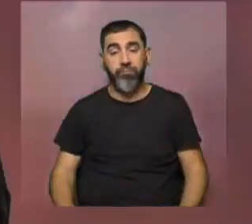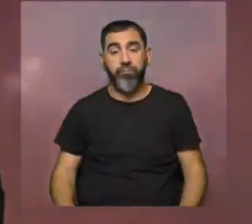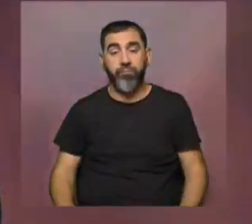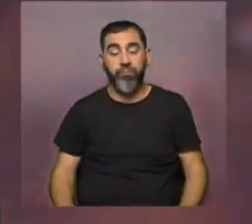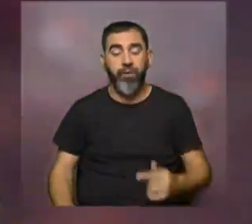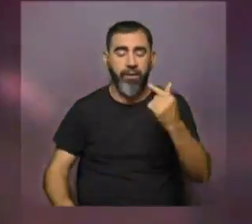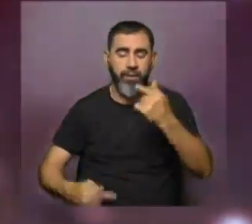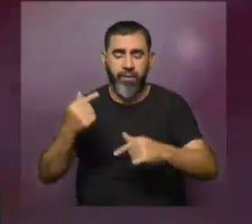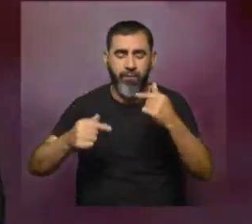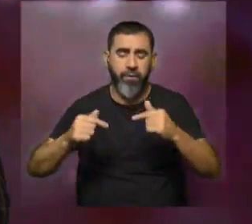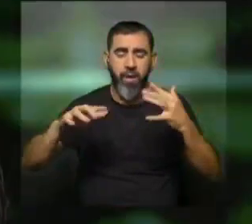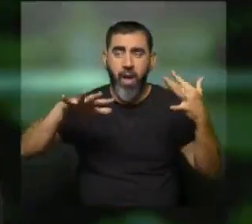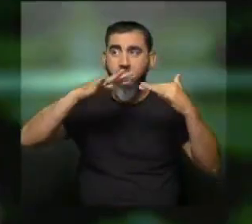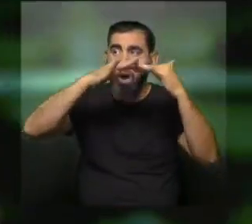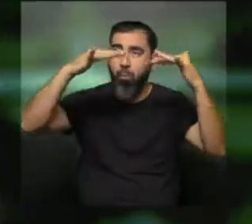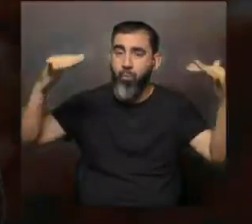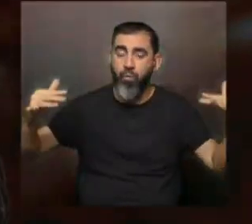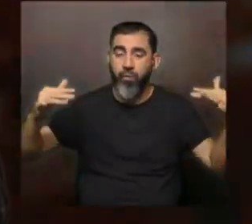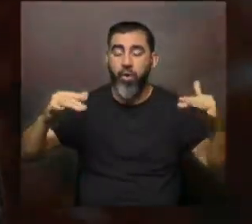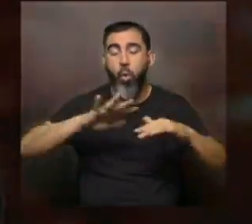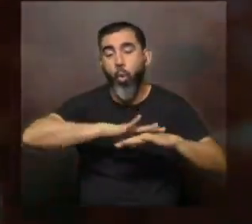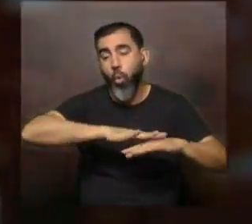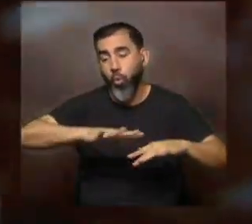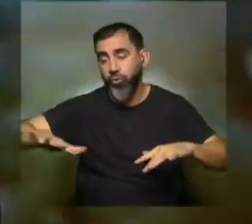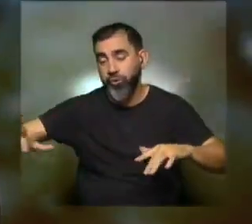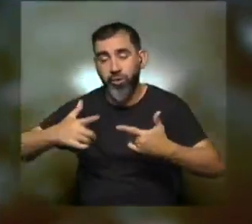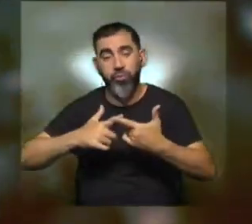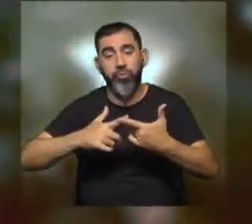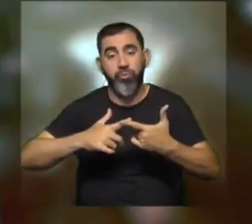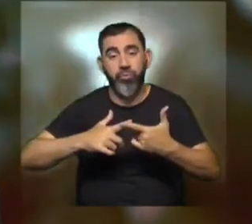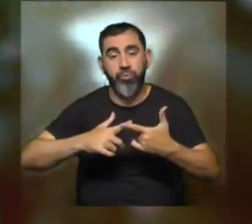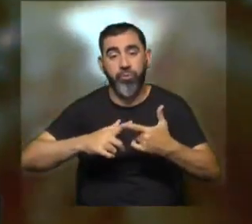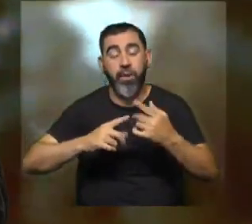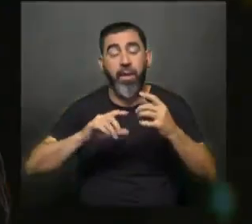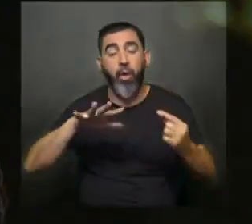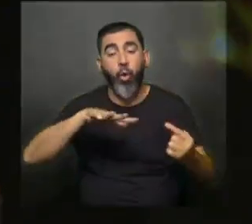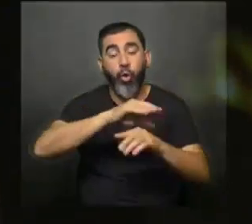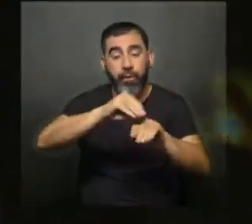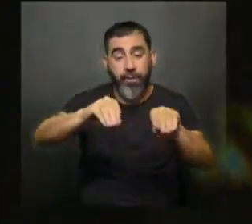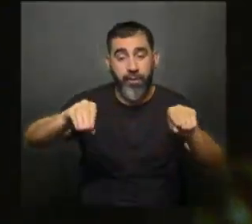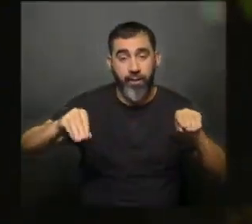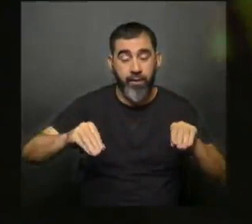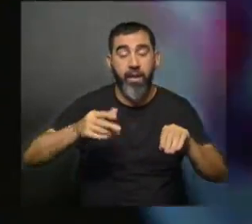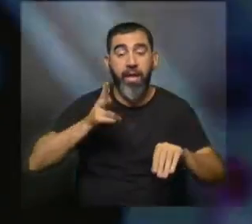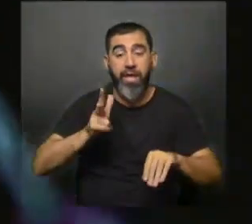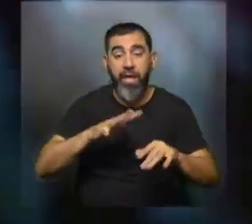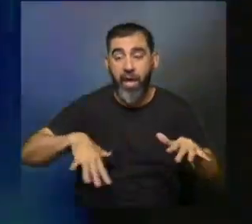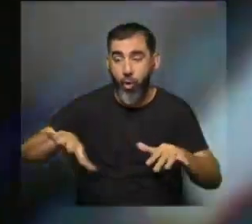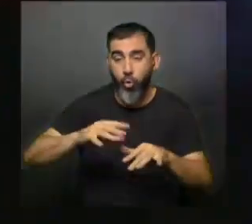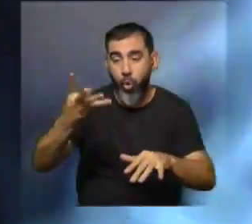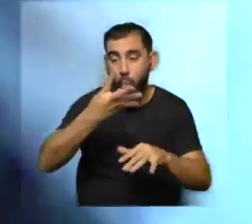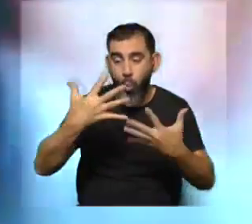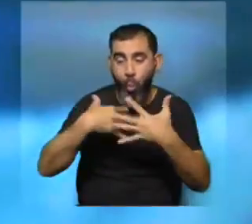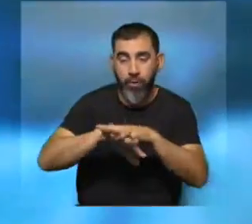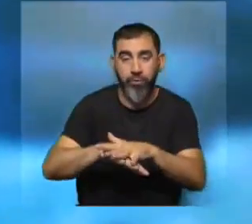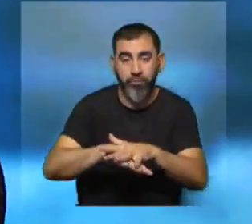combinación de un modelo de atmósfera, con un modelo de océano, con un modelo de la parte de ecología terrestre, modelo de hielo. Todo eso combinado te